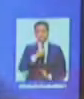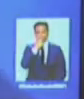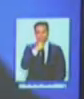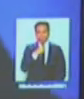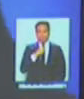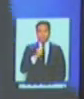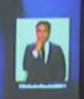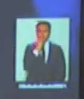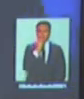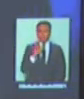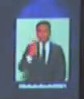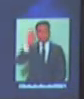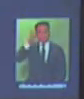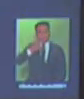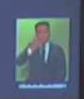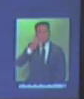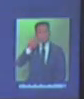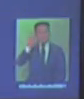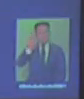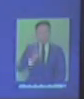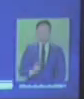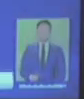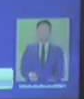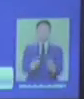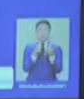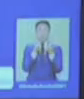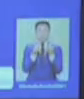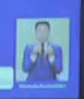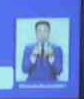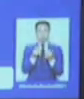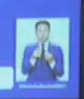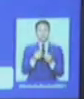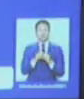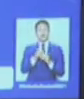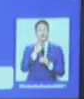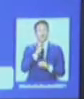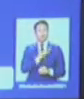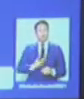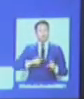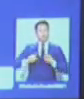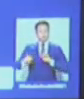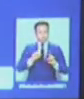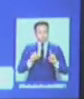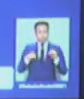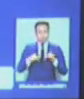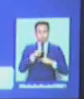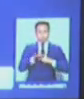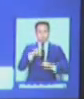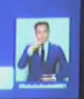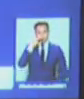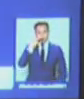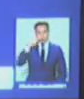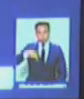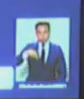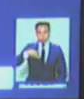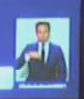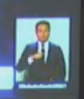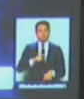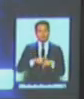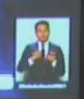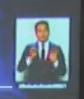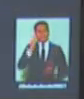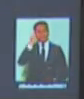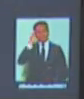Bienvenidos, bienvenidos a un nuevo capítulo de nuestro programa El 30 te escucha por las pantallas del canal de la gente. Como es costumbre, entre las 4 y las 5 de la